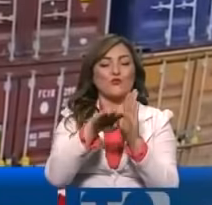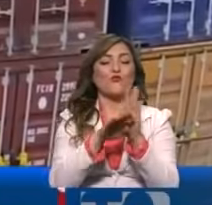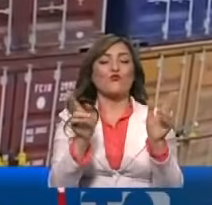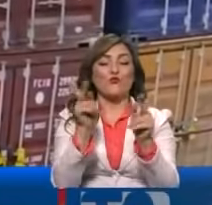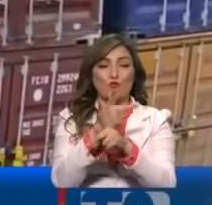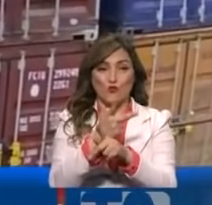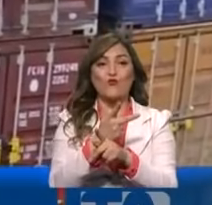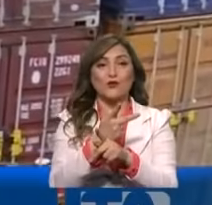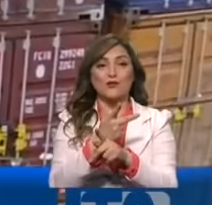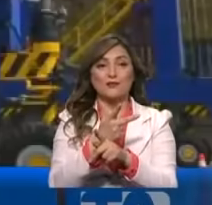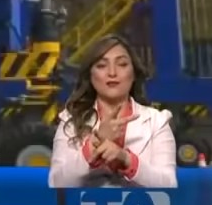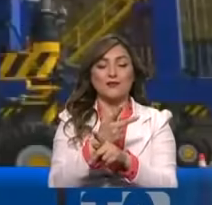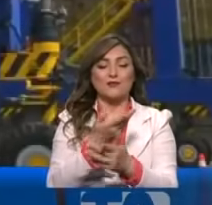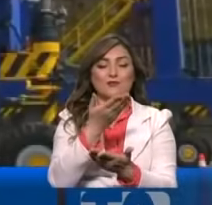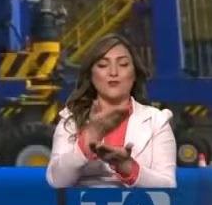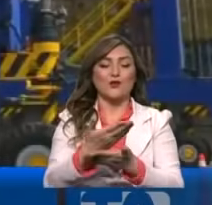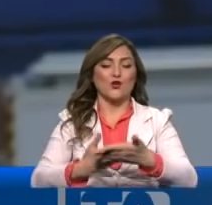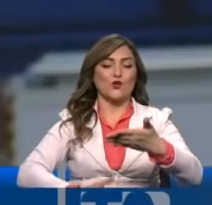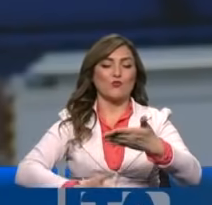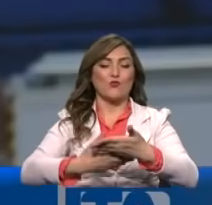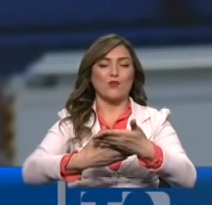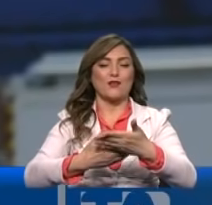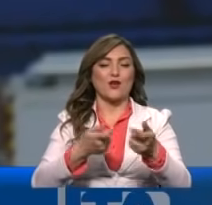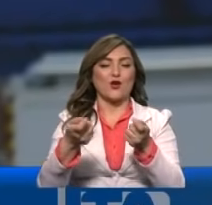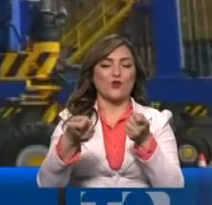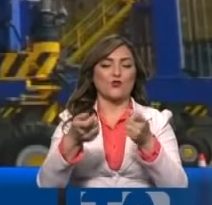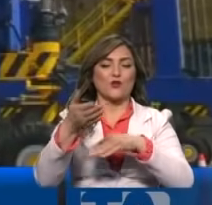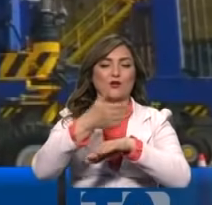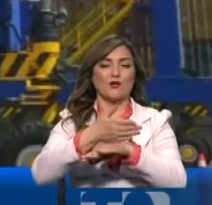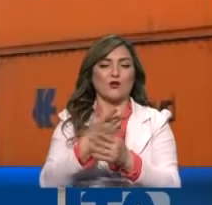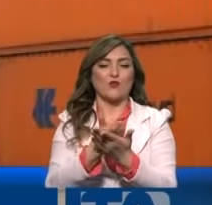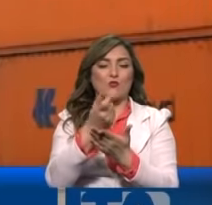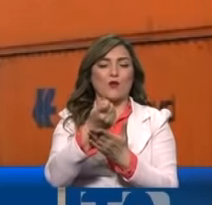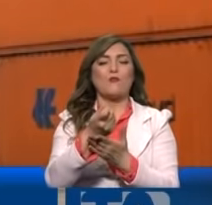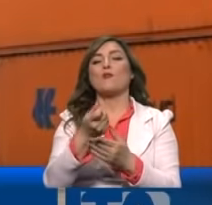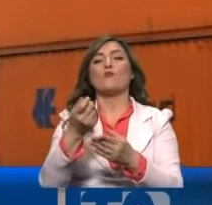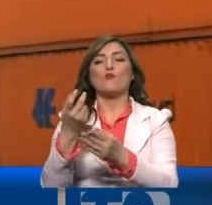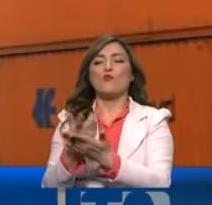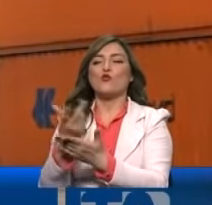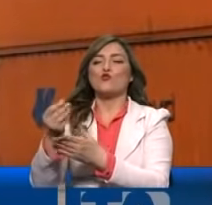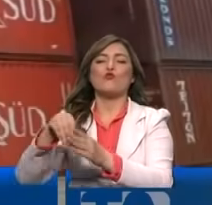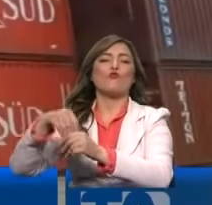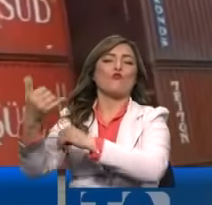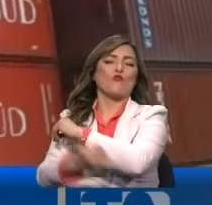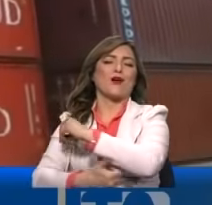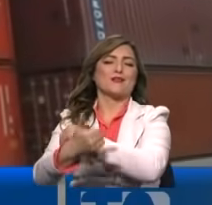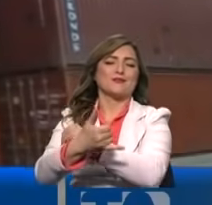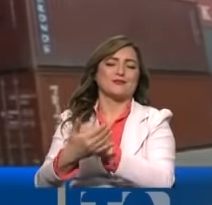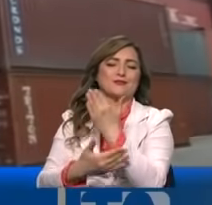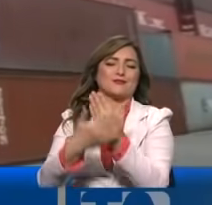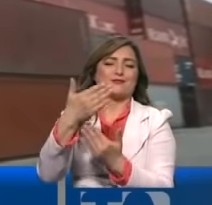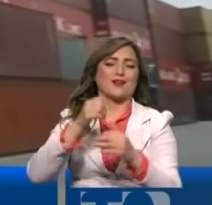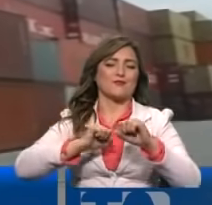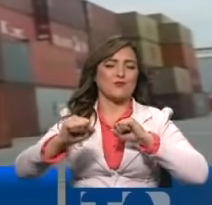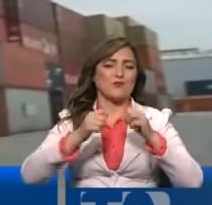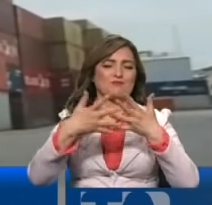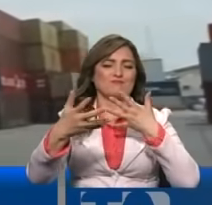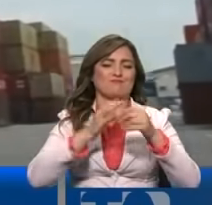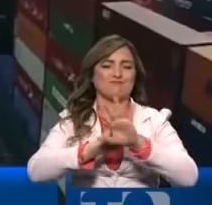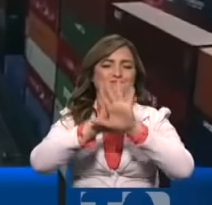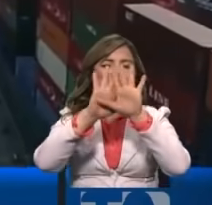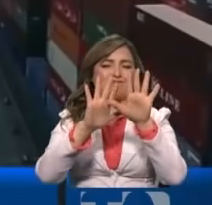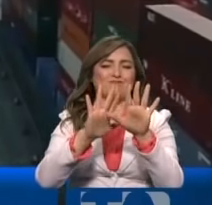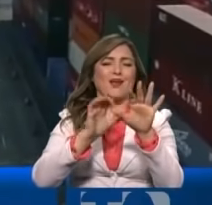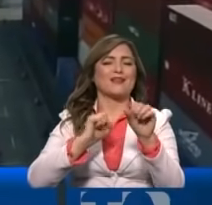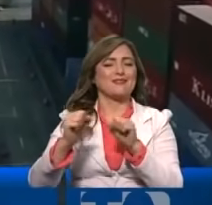productos sujetos a la presentación de documentos de control previo de importación a fin de facilitar, agilizar y transparentar la gestión